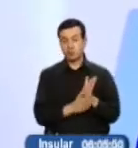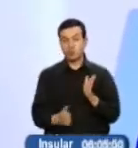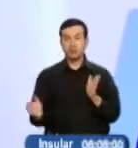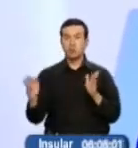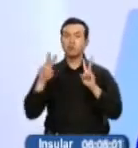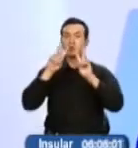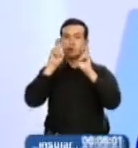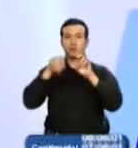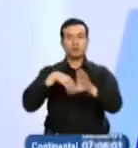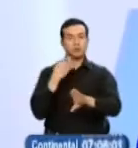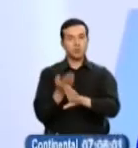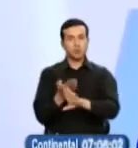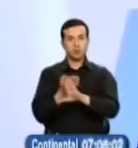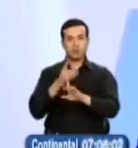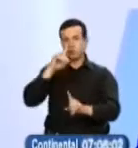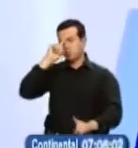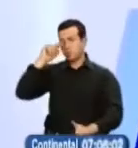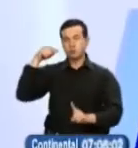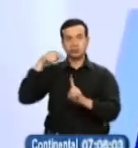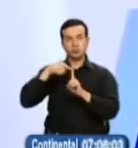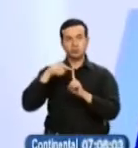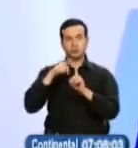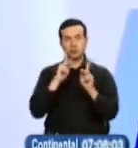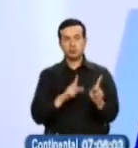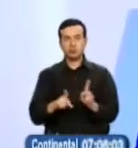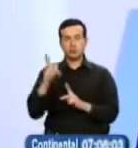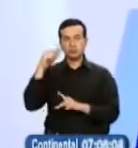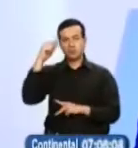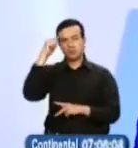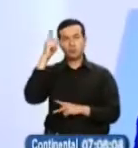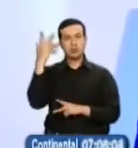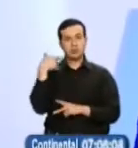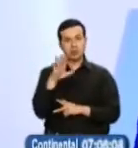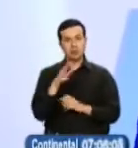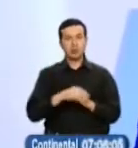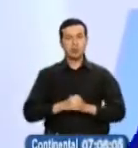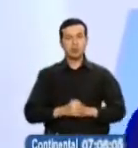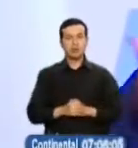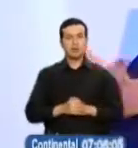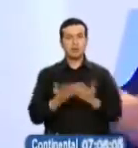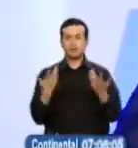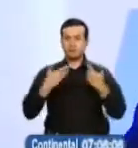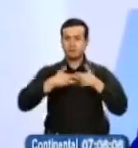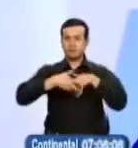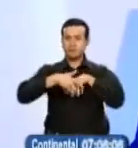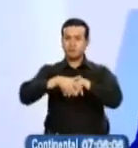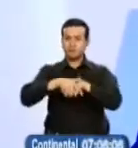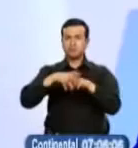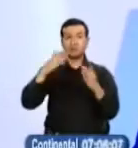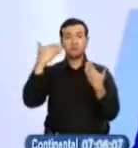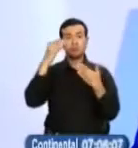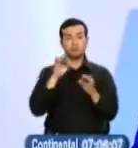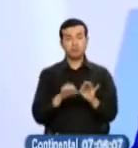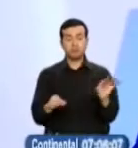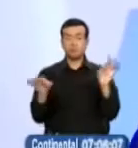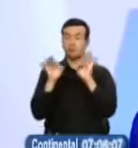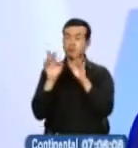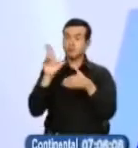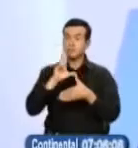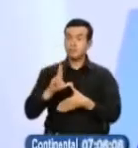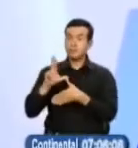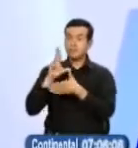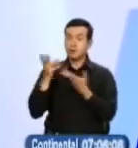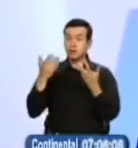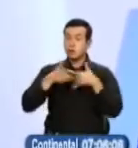temas que nos hemos planteado como objetivo en nuestro plan de gobierno. Hemos sido una integración política fundamental en Latinoamérica, pero